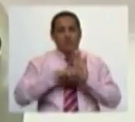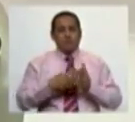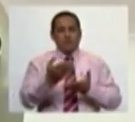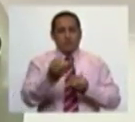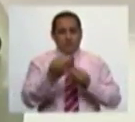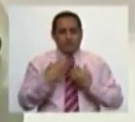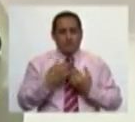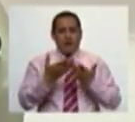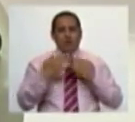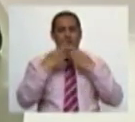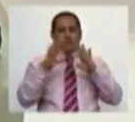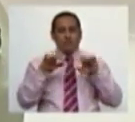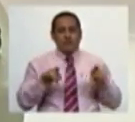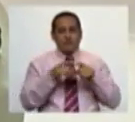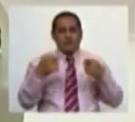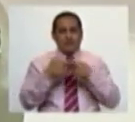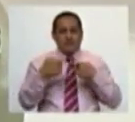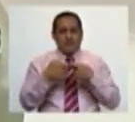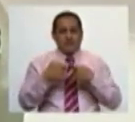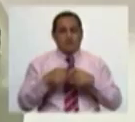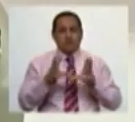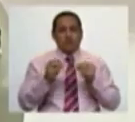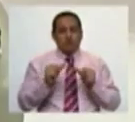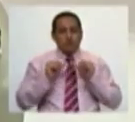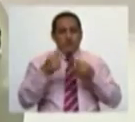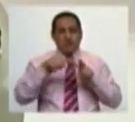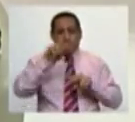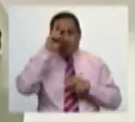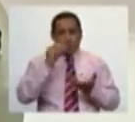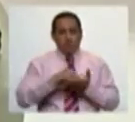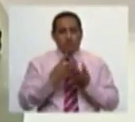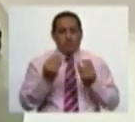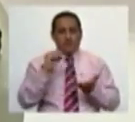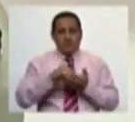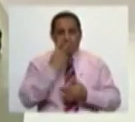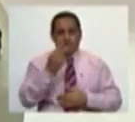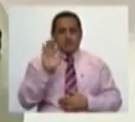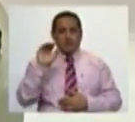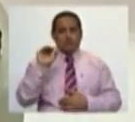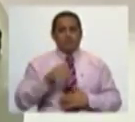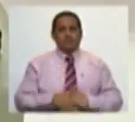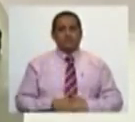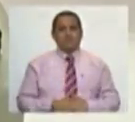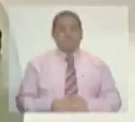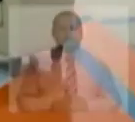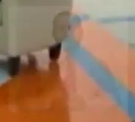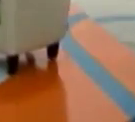este programa, nos lo pueden hacer llegar a nuestras cuentas en las redes sociales. Continúen TV Perú, mucho más que ver.